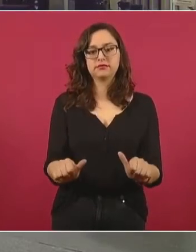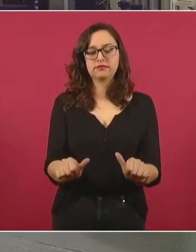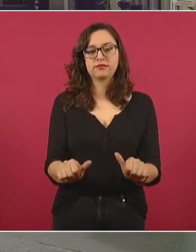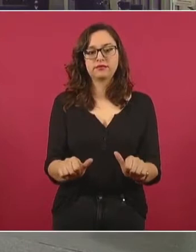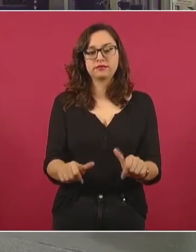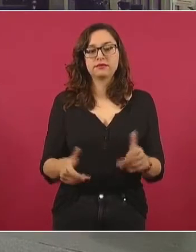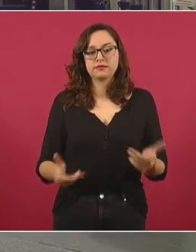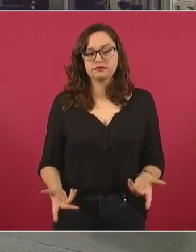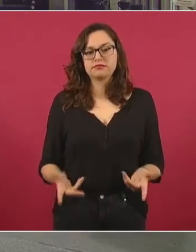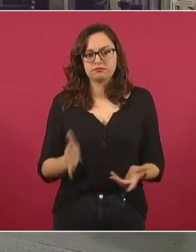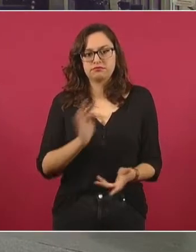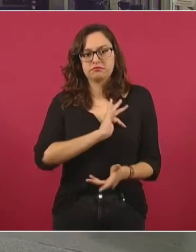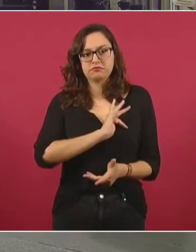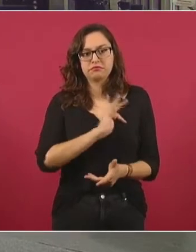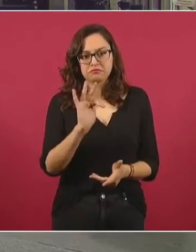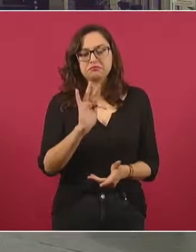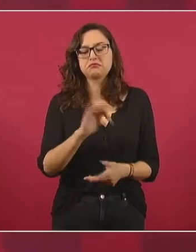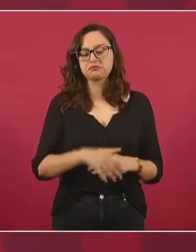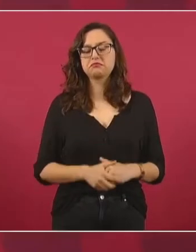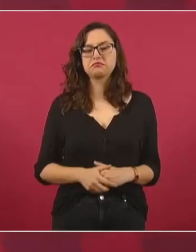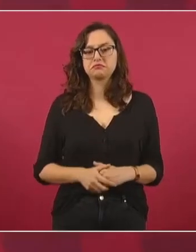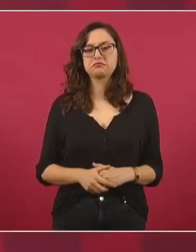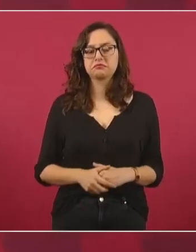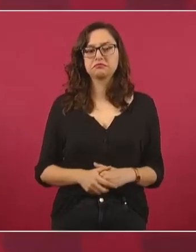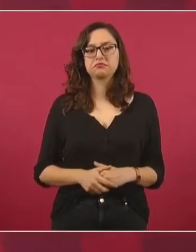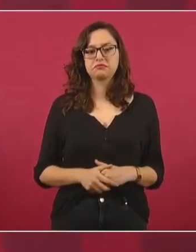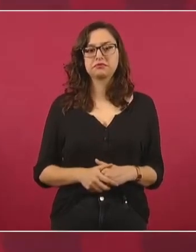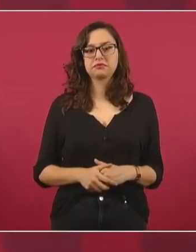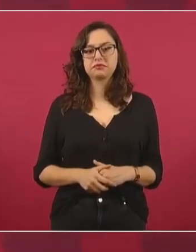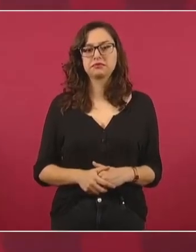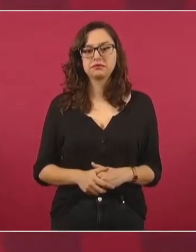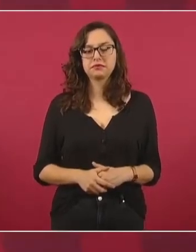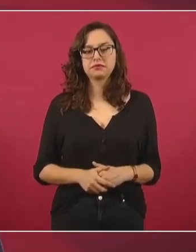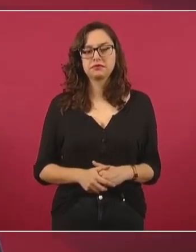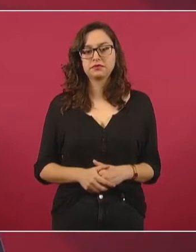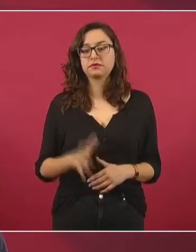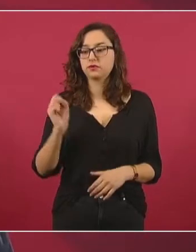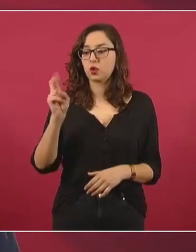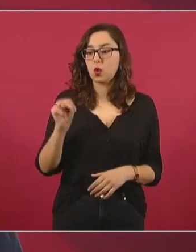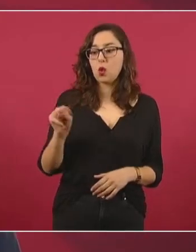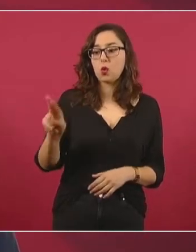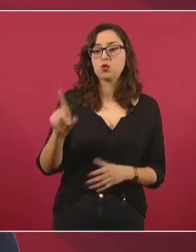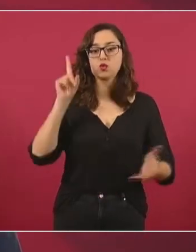existen los instrumentos. Sí, existe el Consejo de Seguridad de la ONU